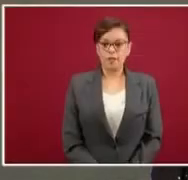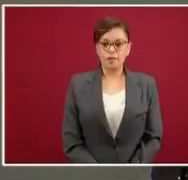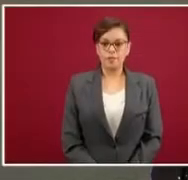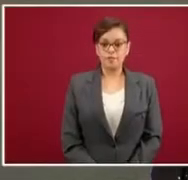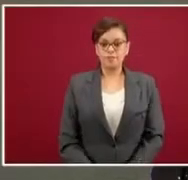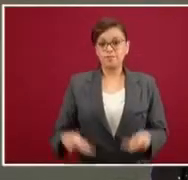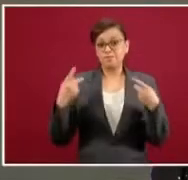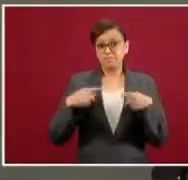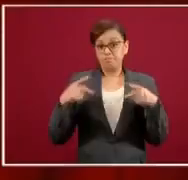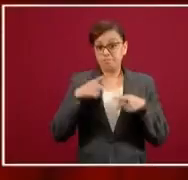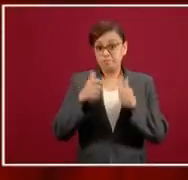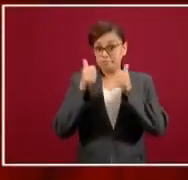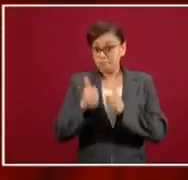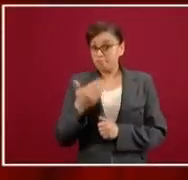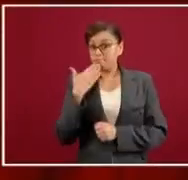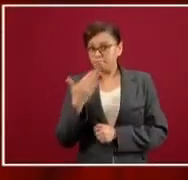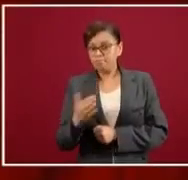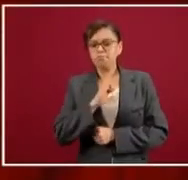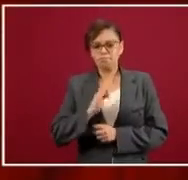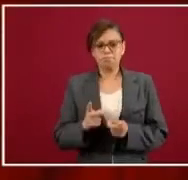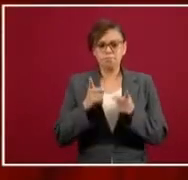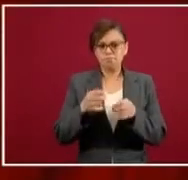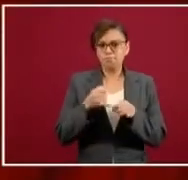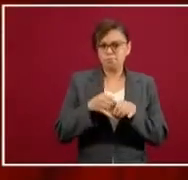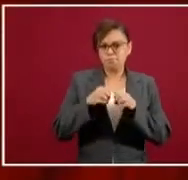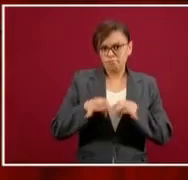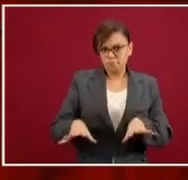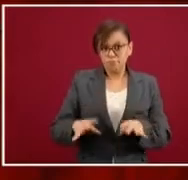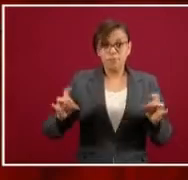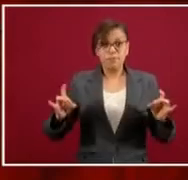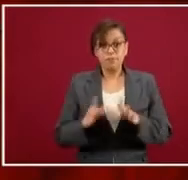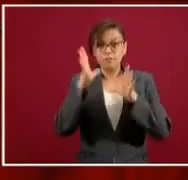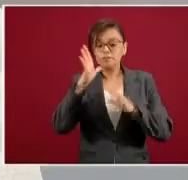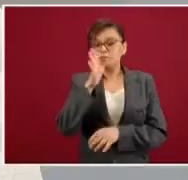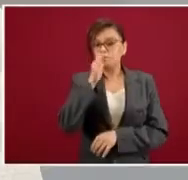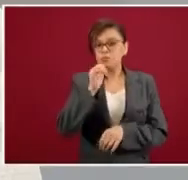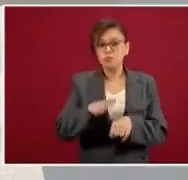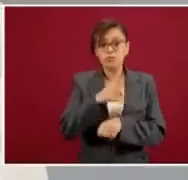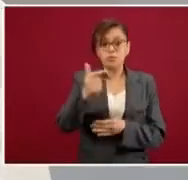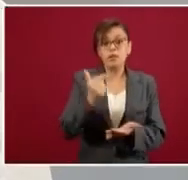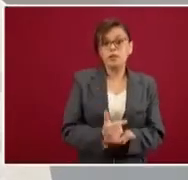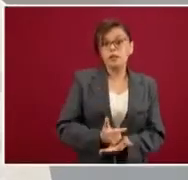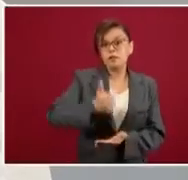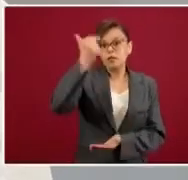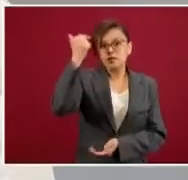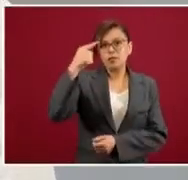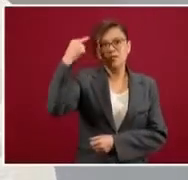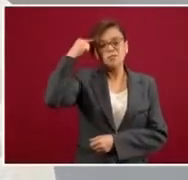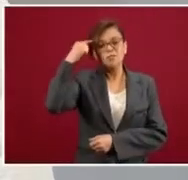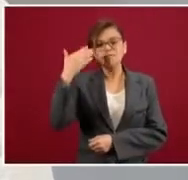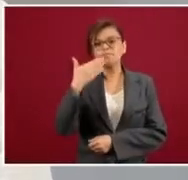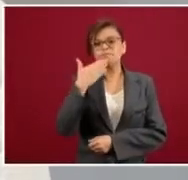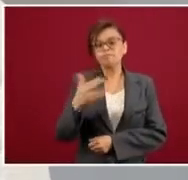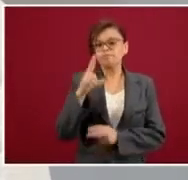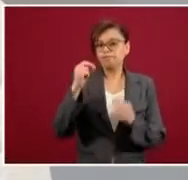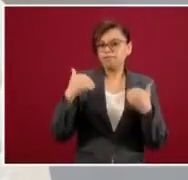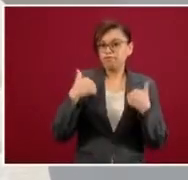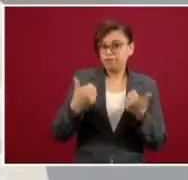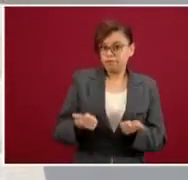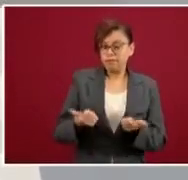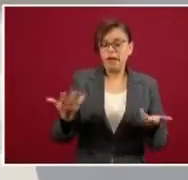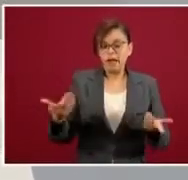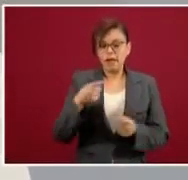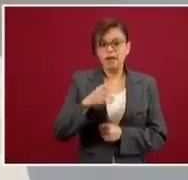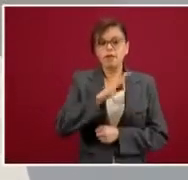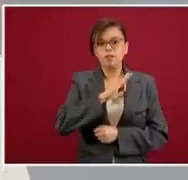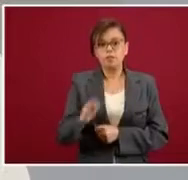Si no lo está, por ejemplo, porque estuviera gravemente enfermo y no está en un estado consciente, tiene la obligación de referirse a